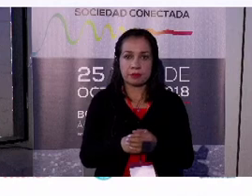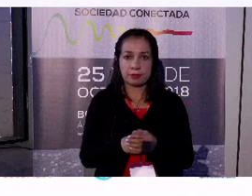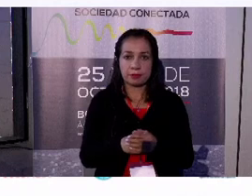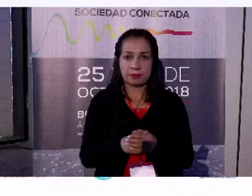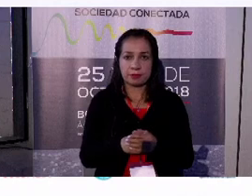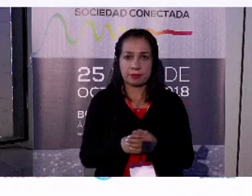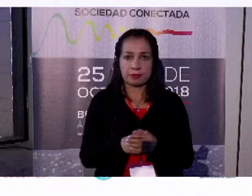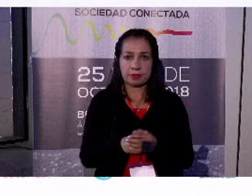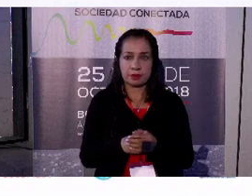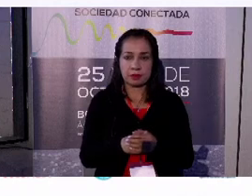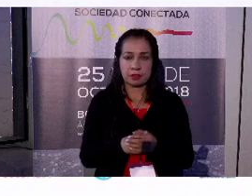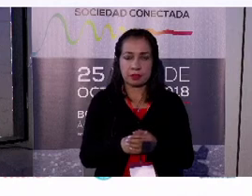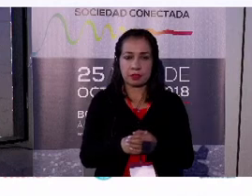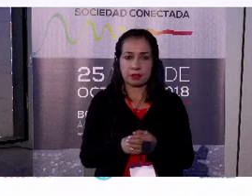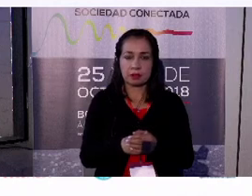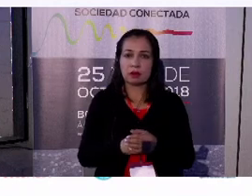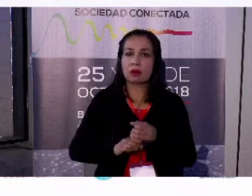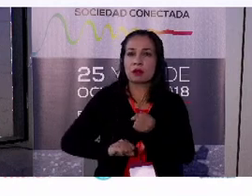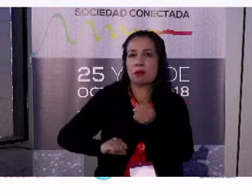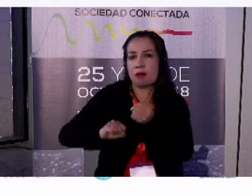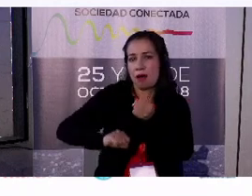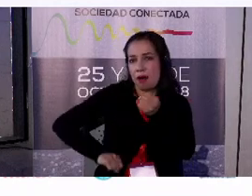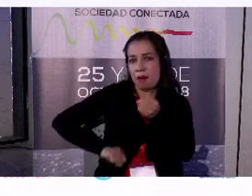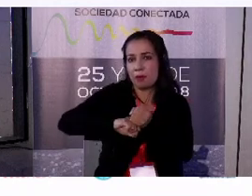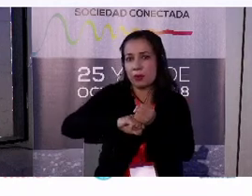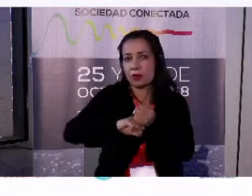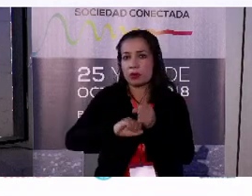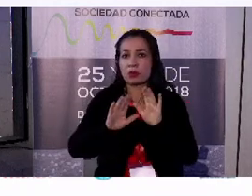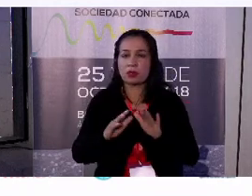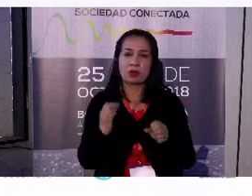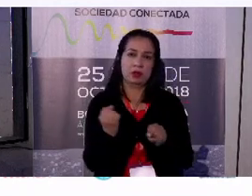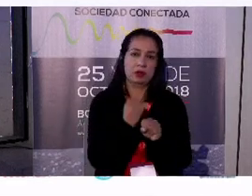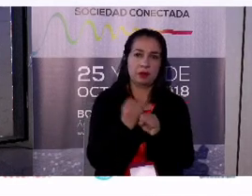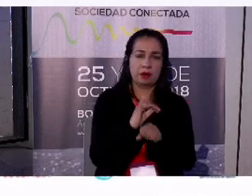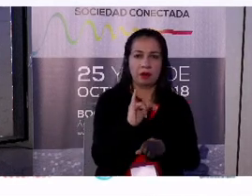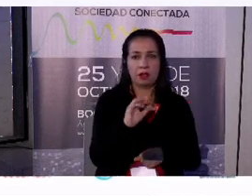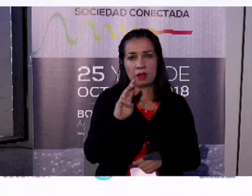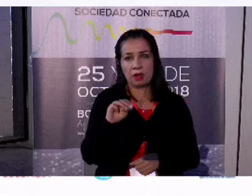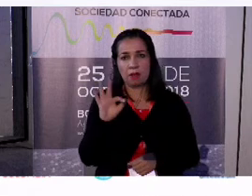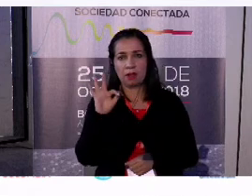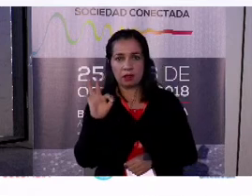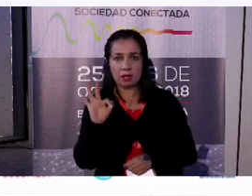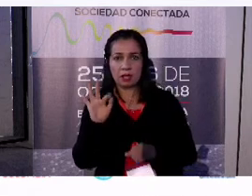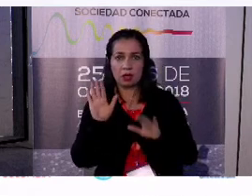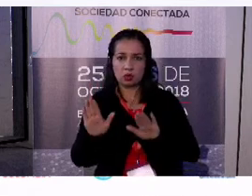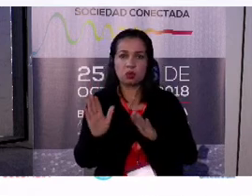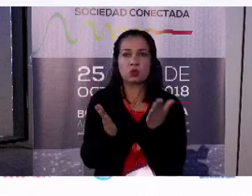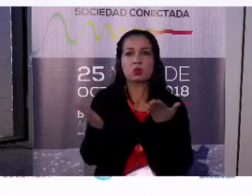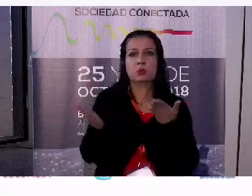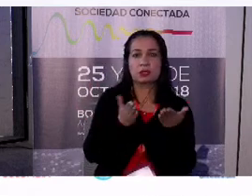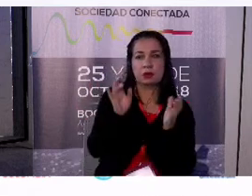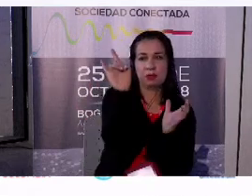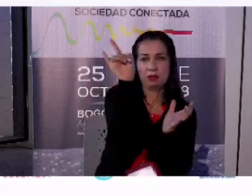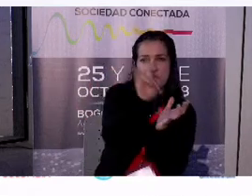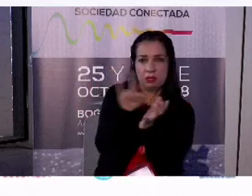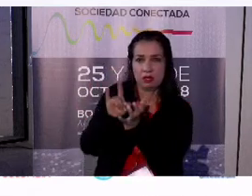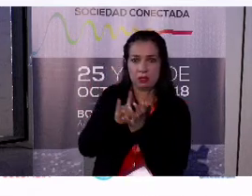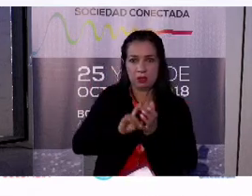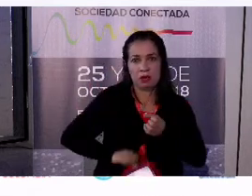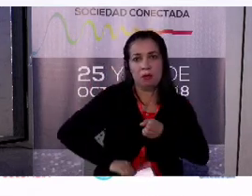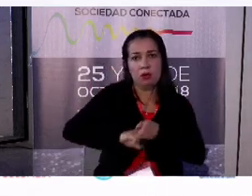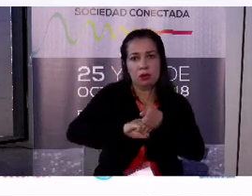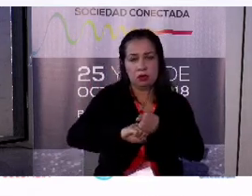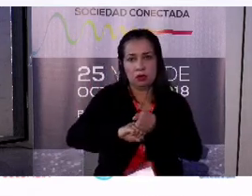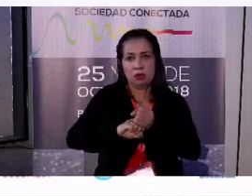simulación fue apoyó los trabajos de imt para los servicios satelitales con un